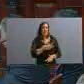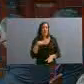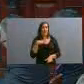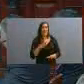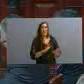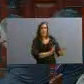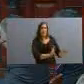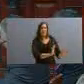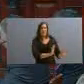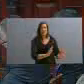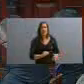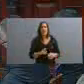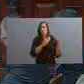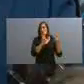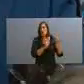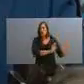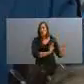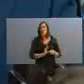de